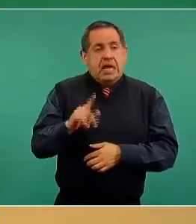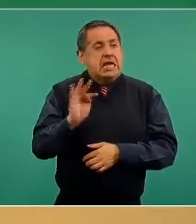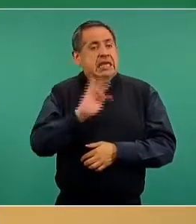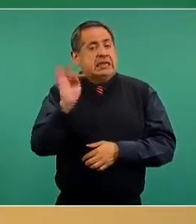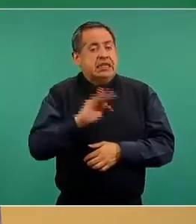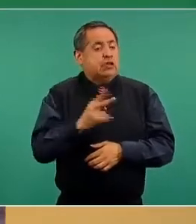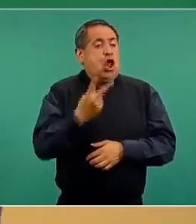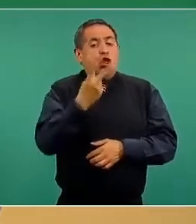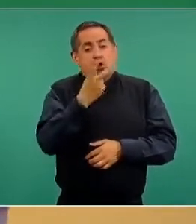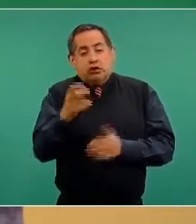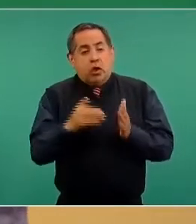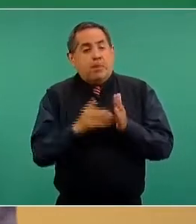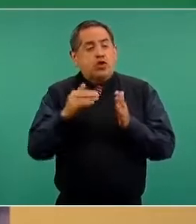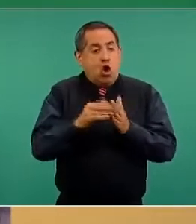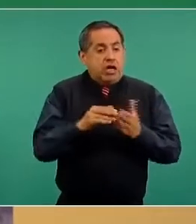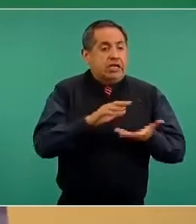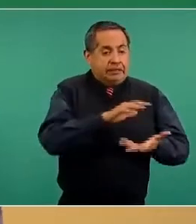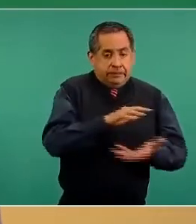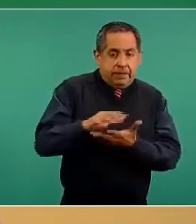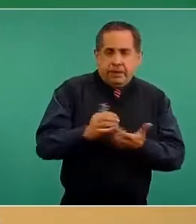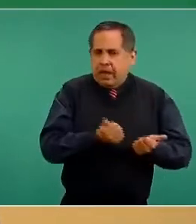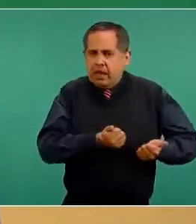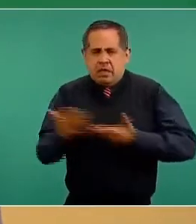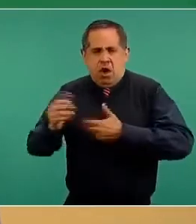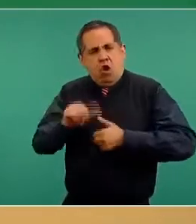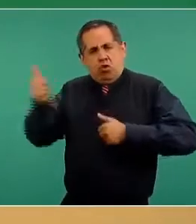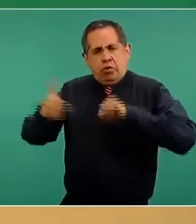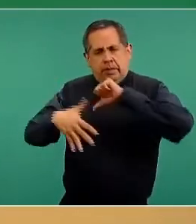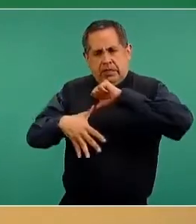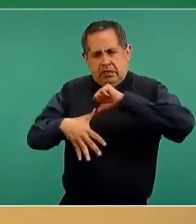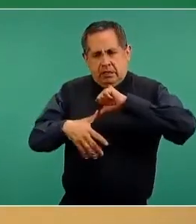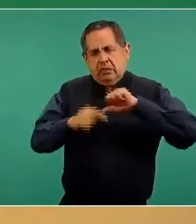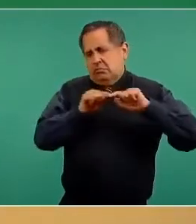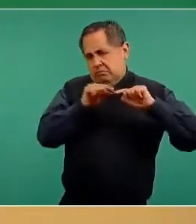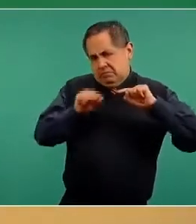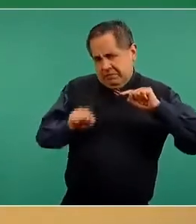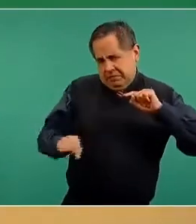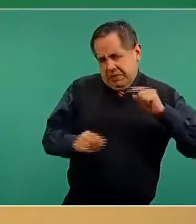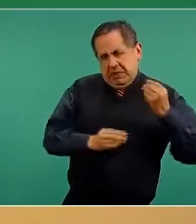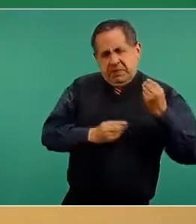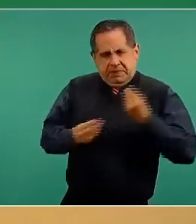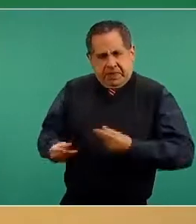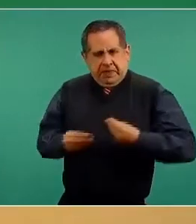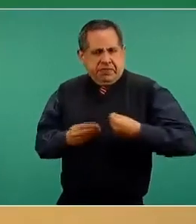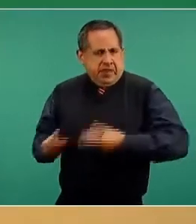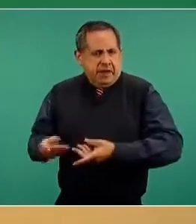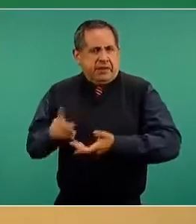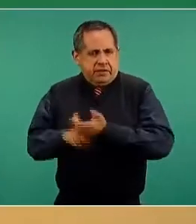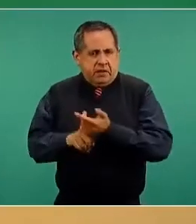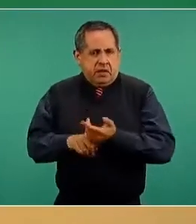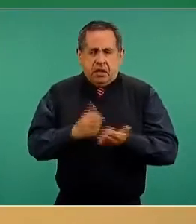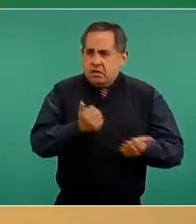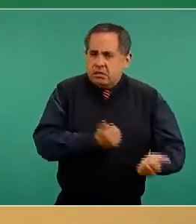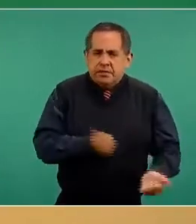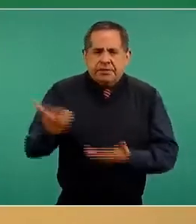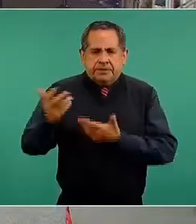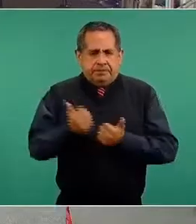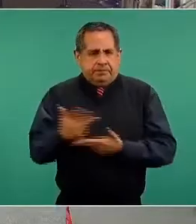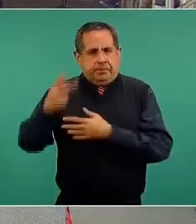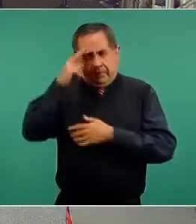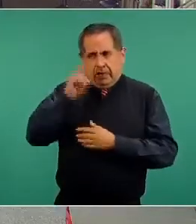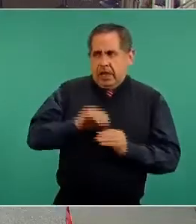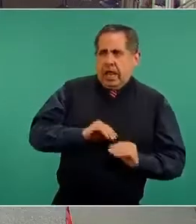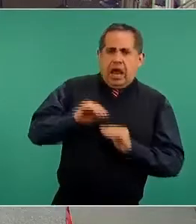de dosis para varios países de América Latina que serán, la vacuna será exportada desde